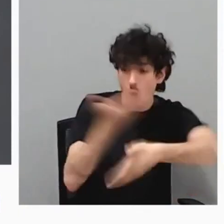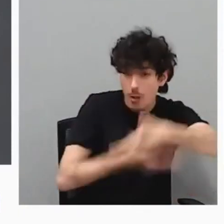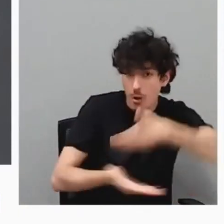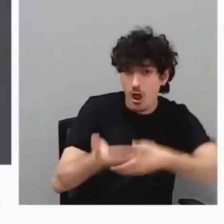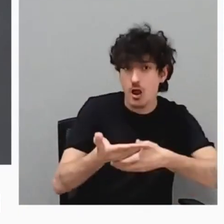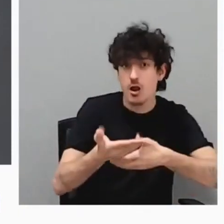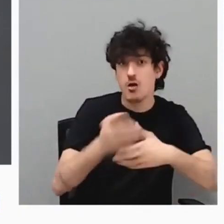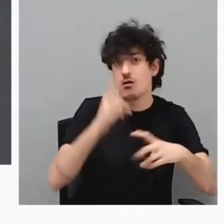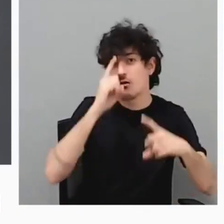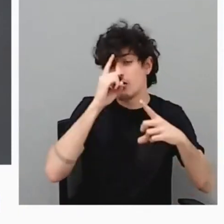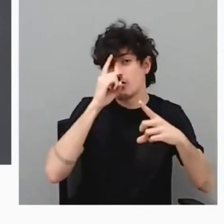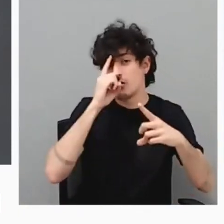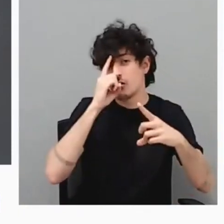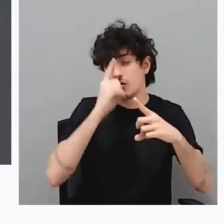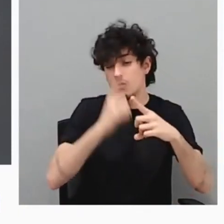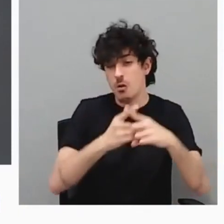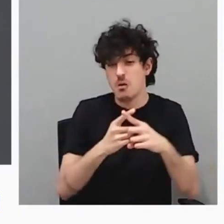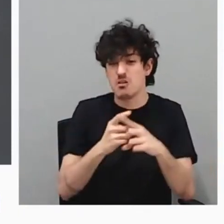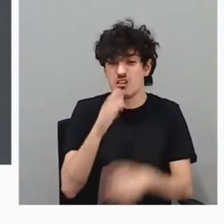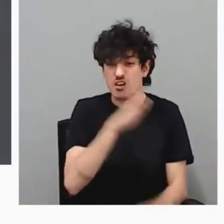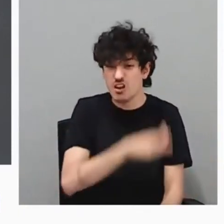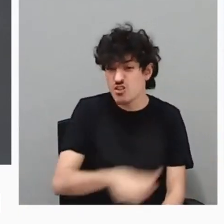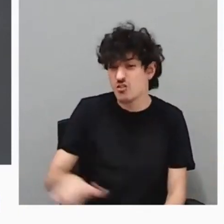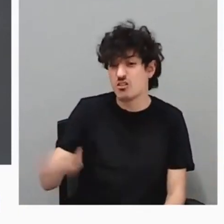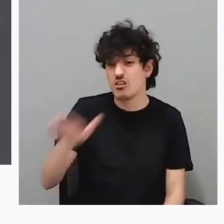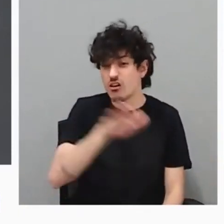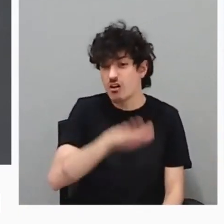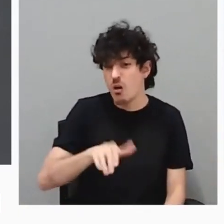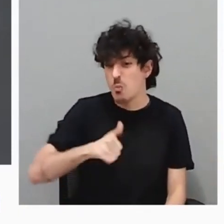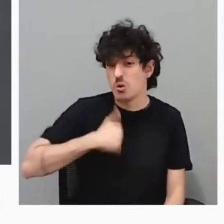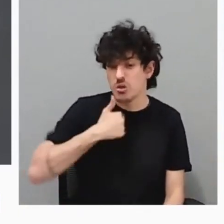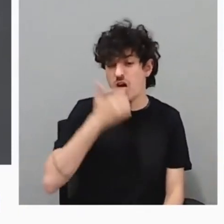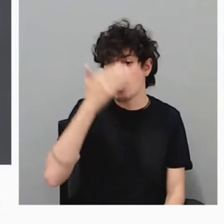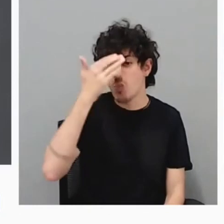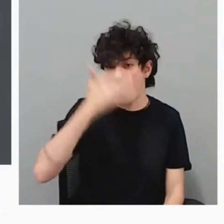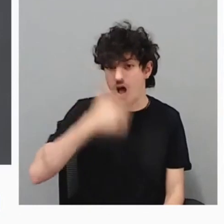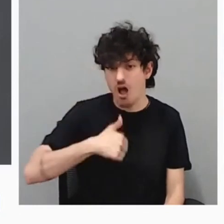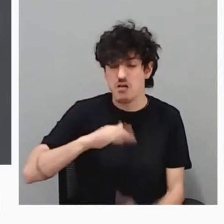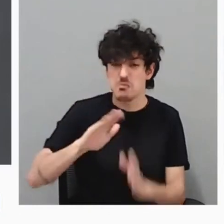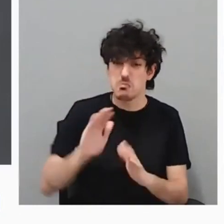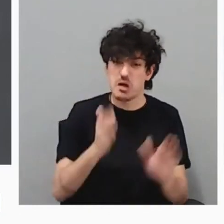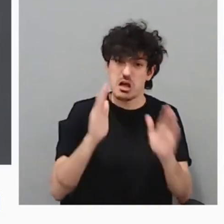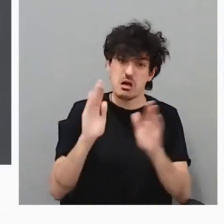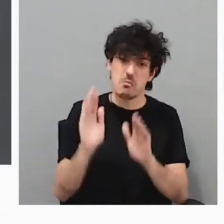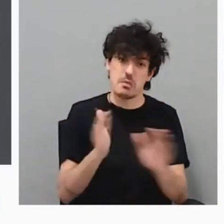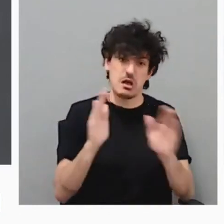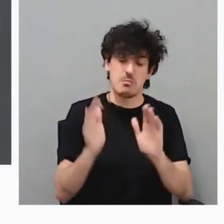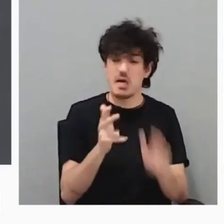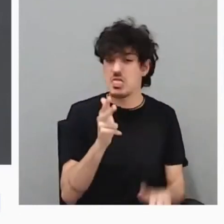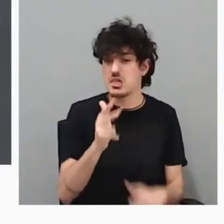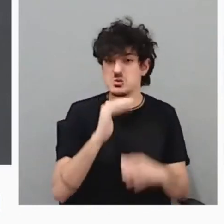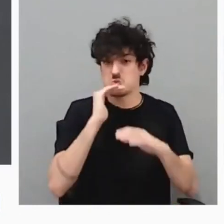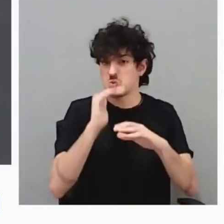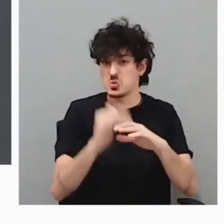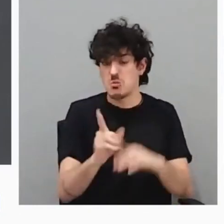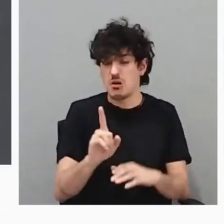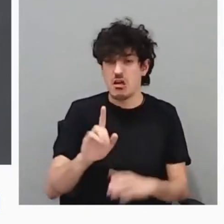más generaciones de niños y niñas, ¿no?, pues que no tengan esa oportunidad o ese derecho cumplido.